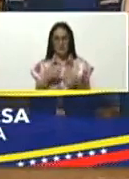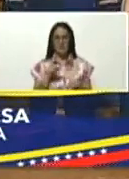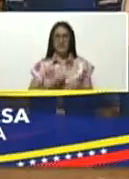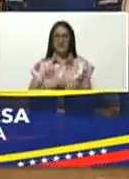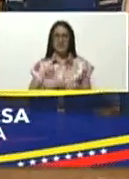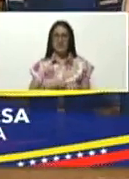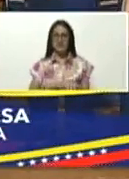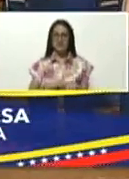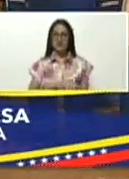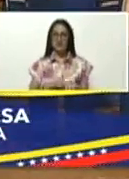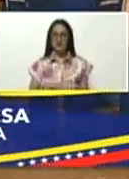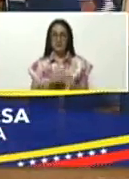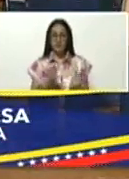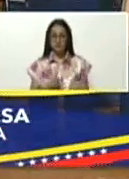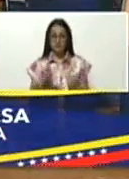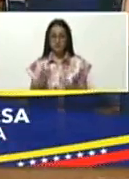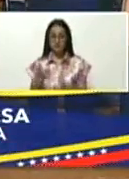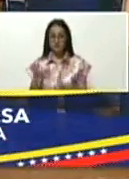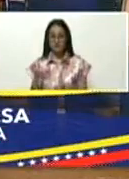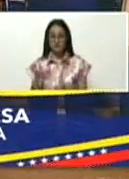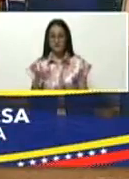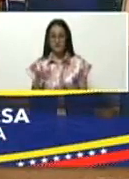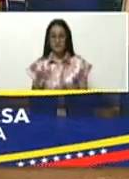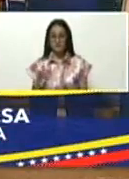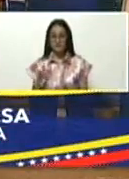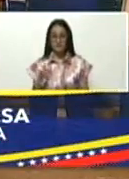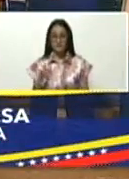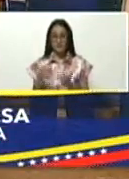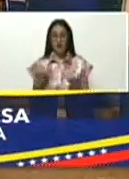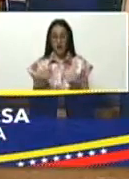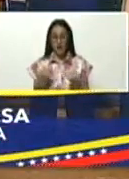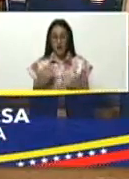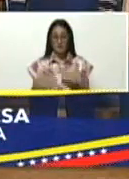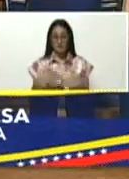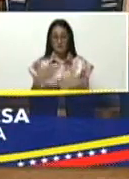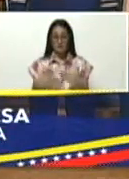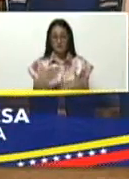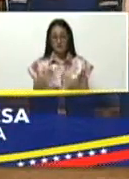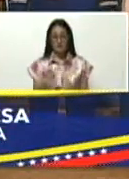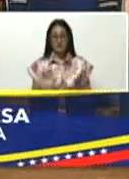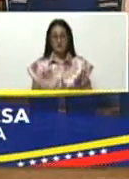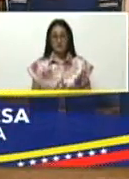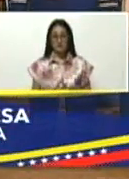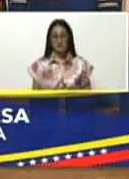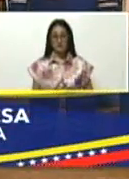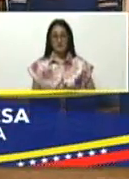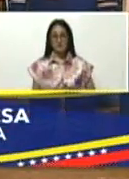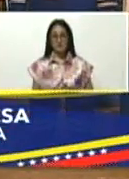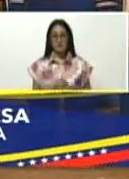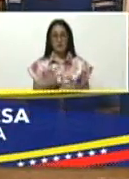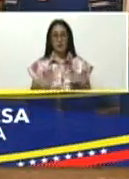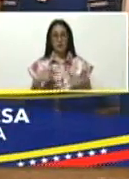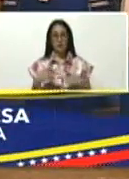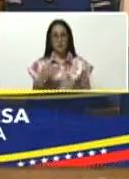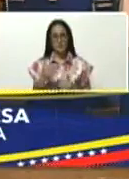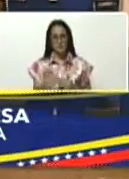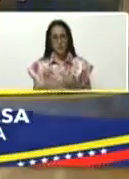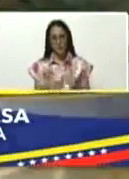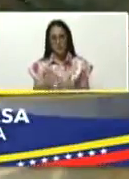tiempos y ya los hitos que vamos a ir generando para ir produciendo